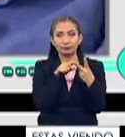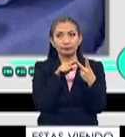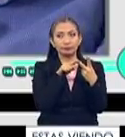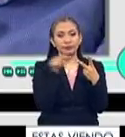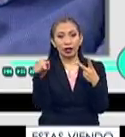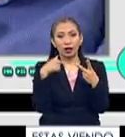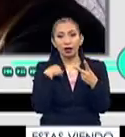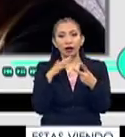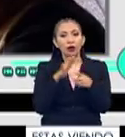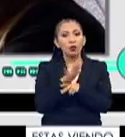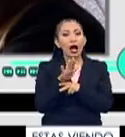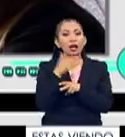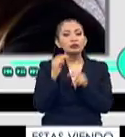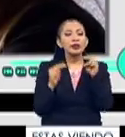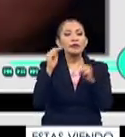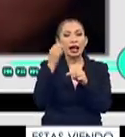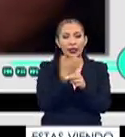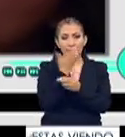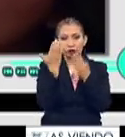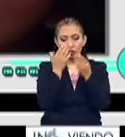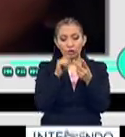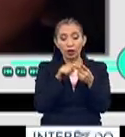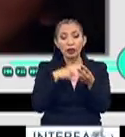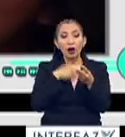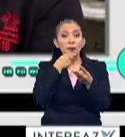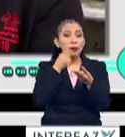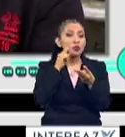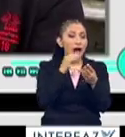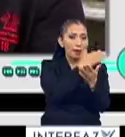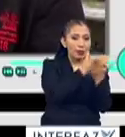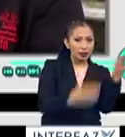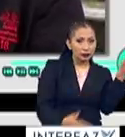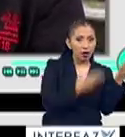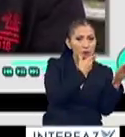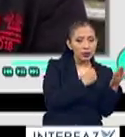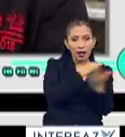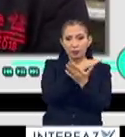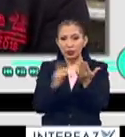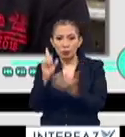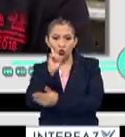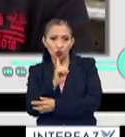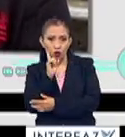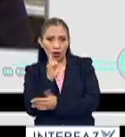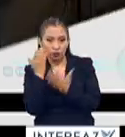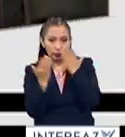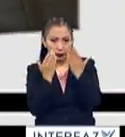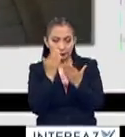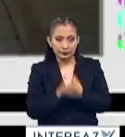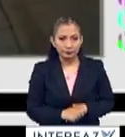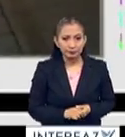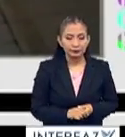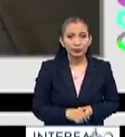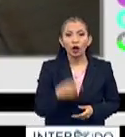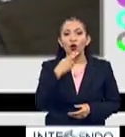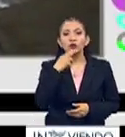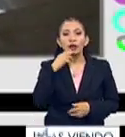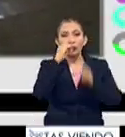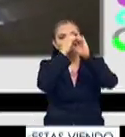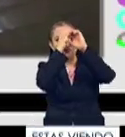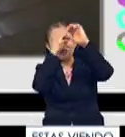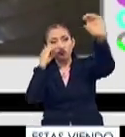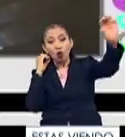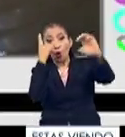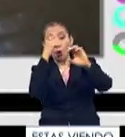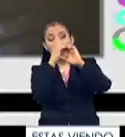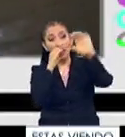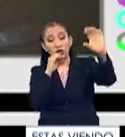el estado de estudios. Y tercero, el género. La mitad de estudiantes hombres y la mitad de estudiantes mujeres. Utilizando el telescopio de